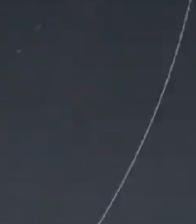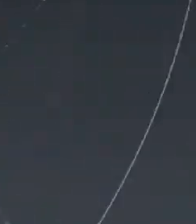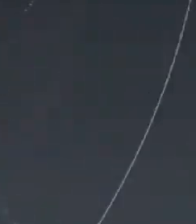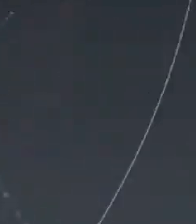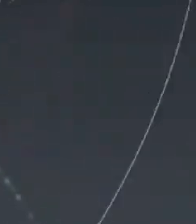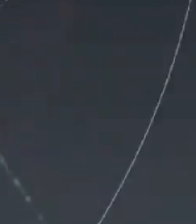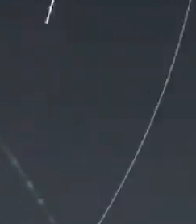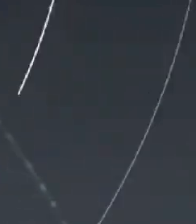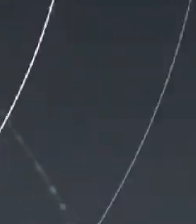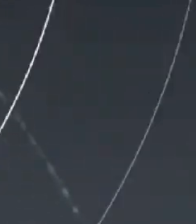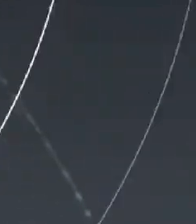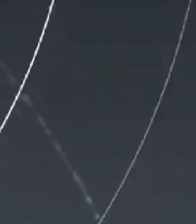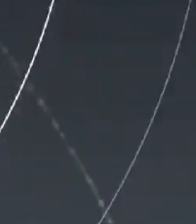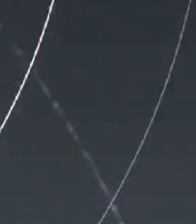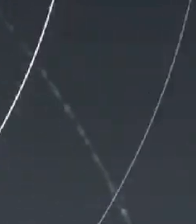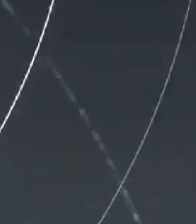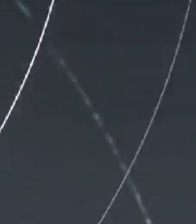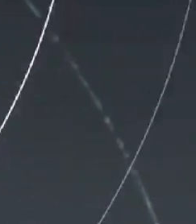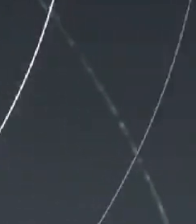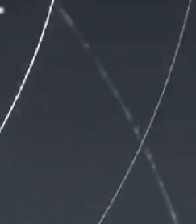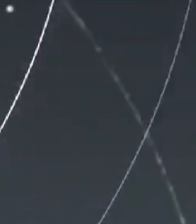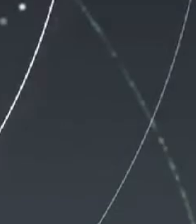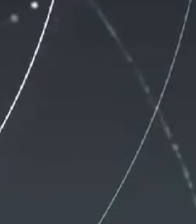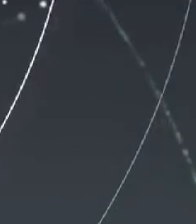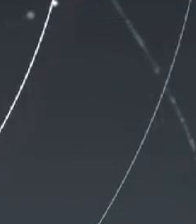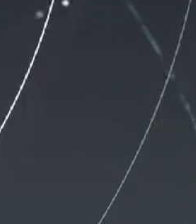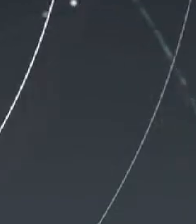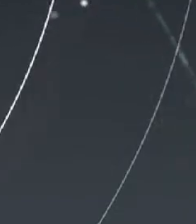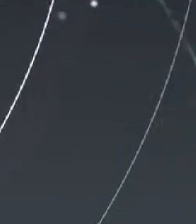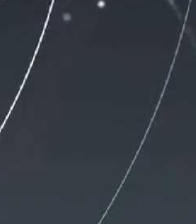esta serie muñequitos